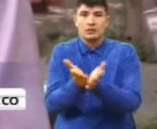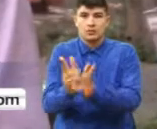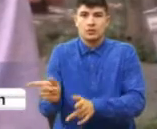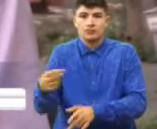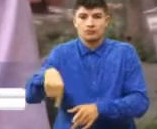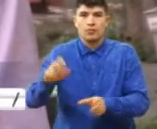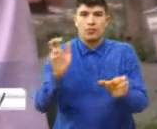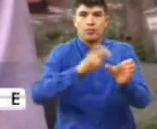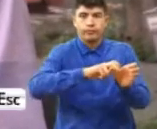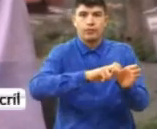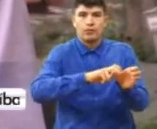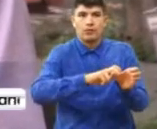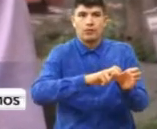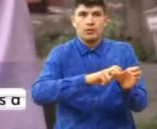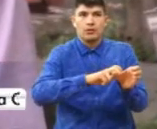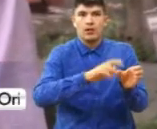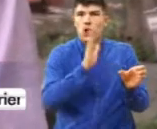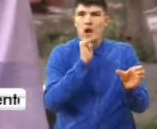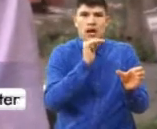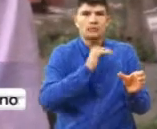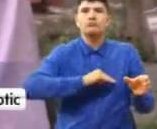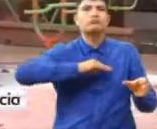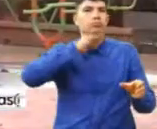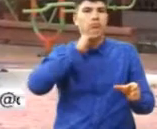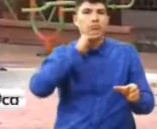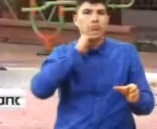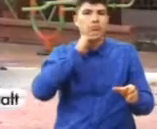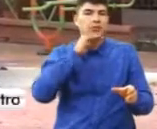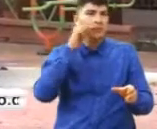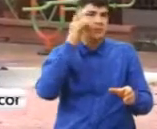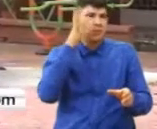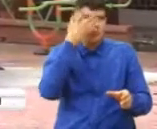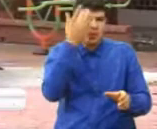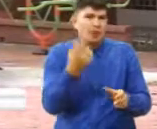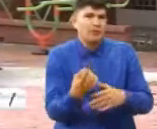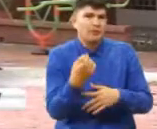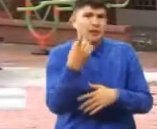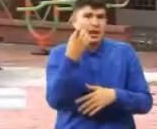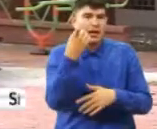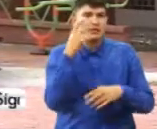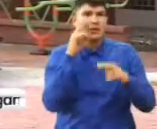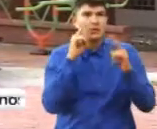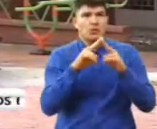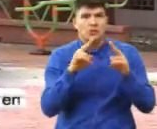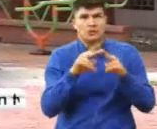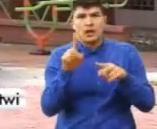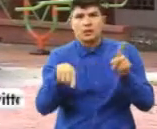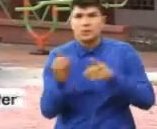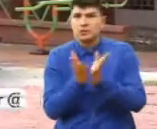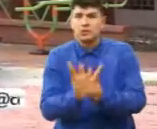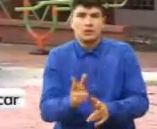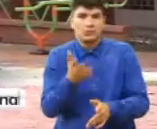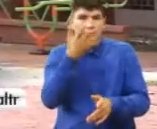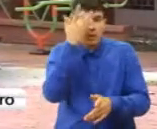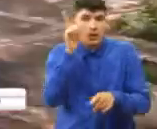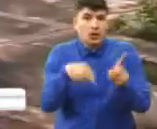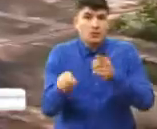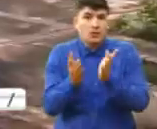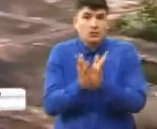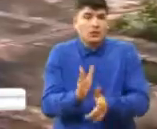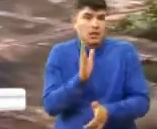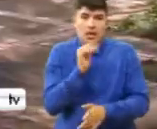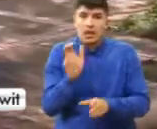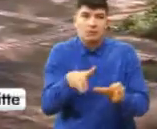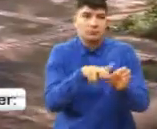que no se llenaron tal vez por falta de conocimiento de los estudiantes porque muchos estudiantes que quedaron sin